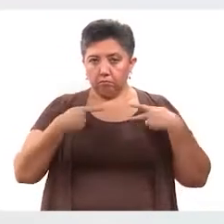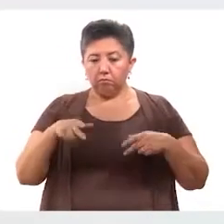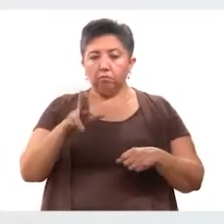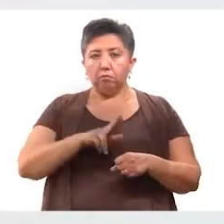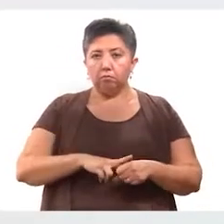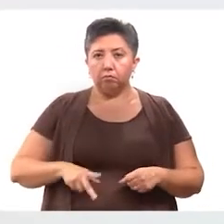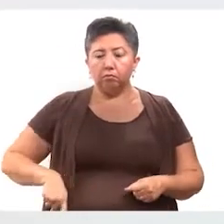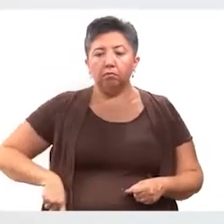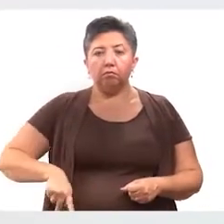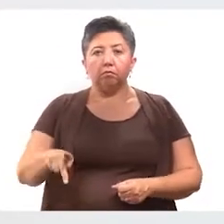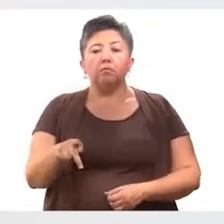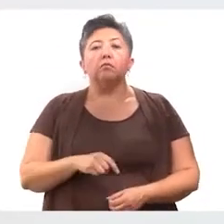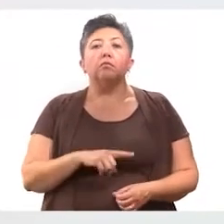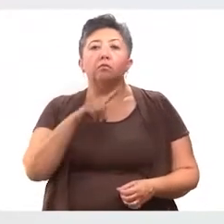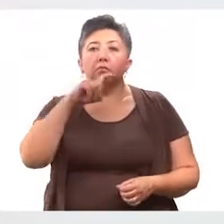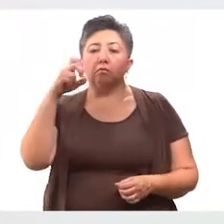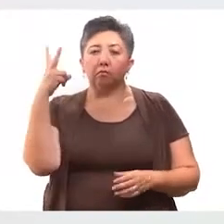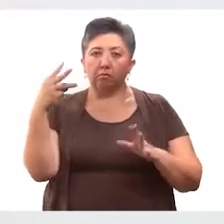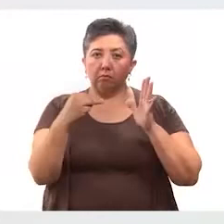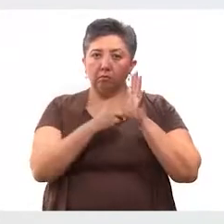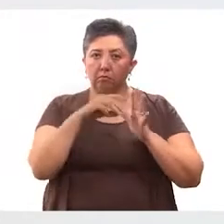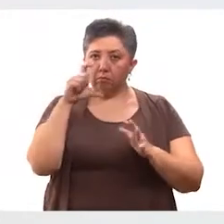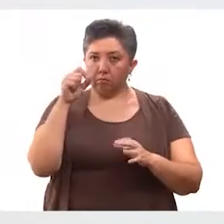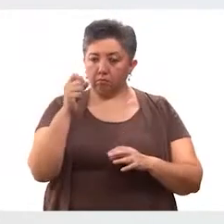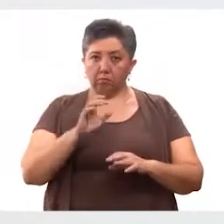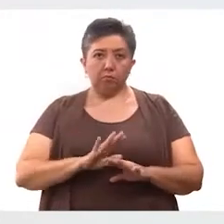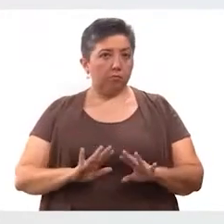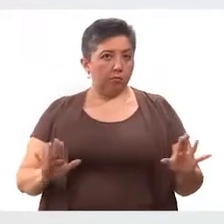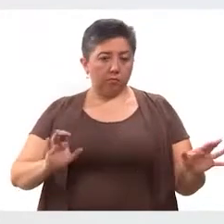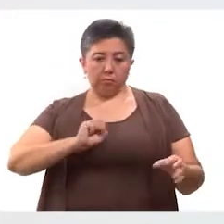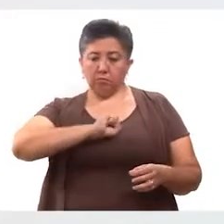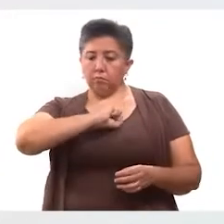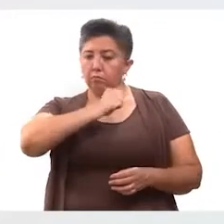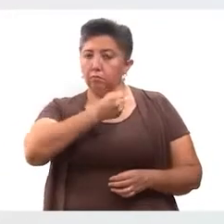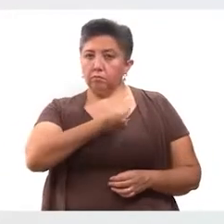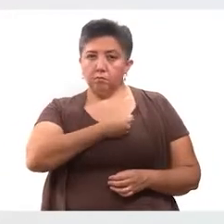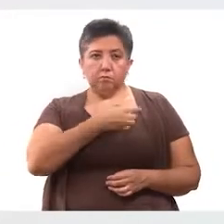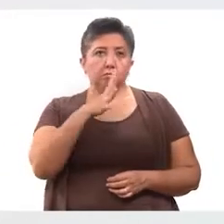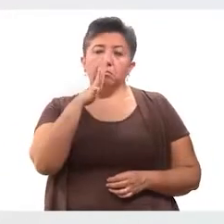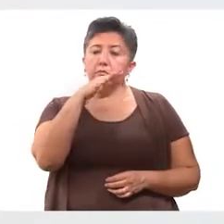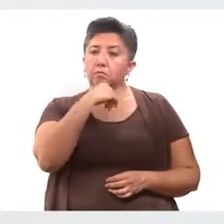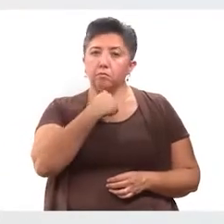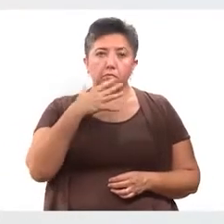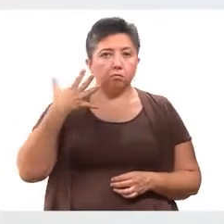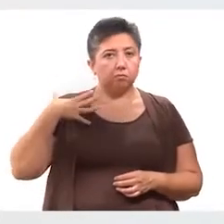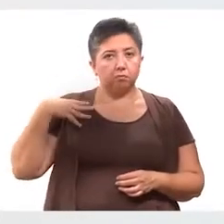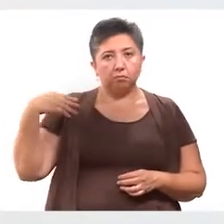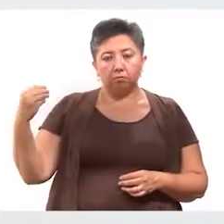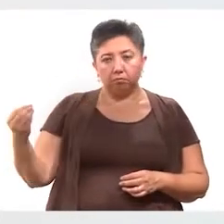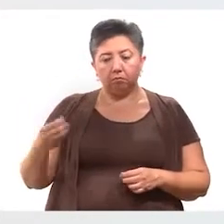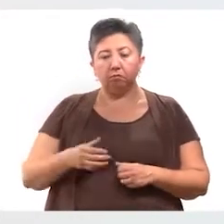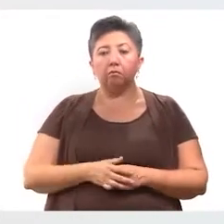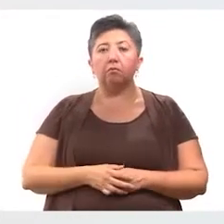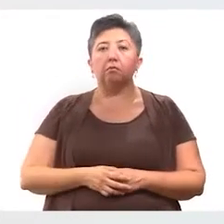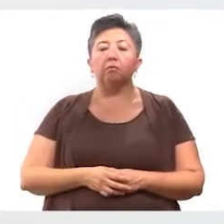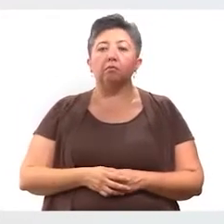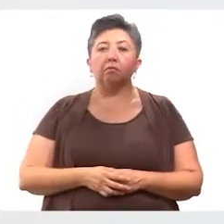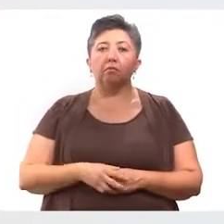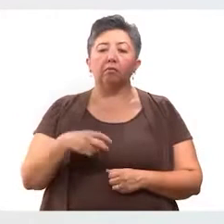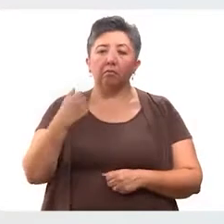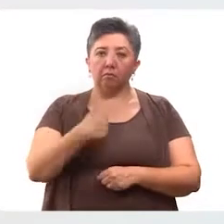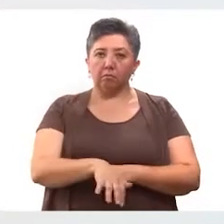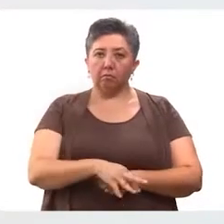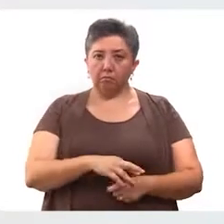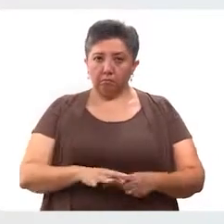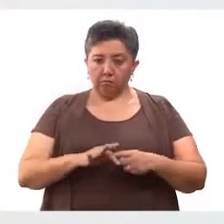en hospitales públicos, 102.020 pacientes ya se recuperaron, no presentan síntomas ni pueden contagiar.